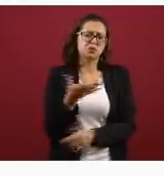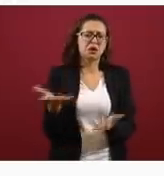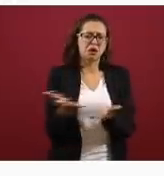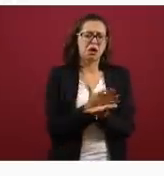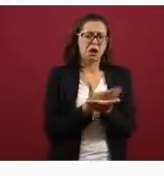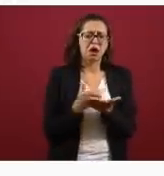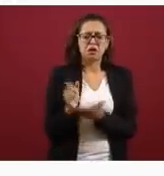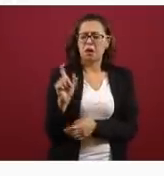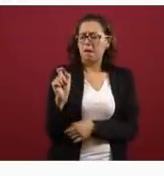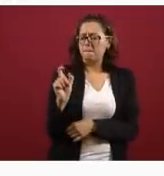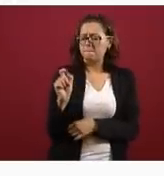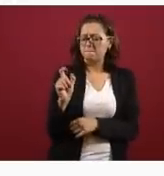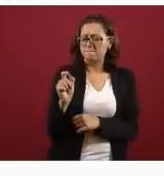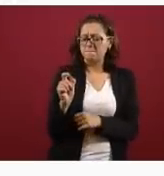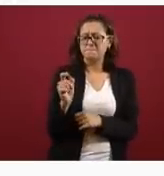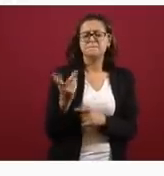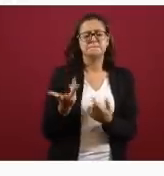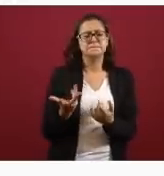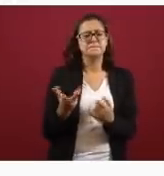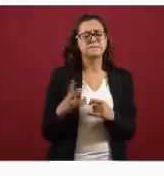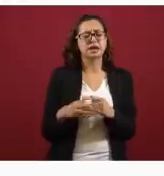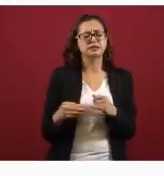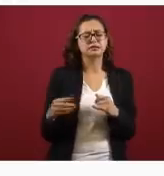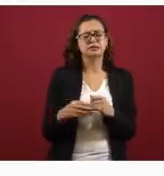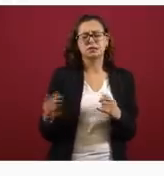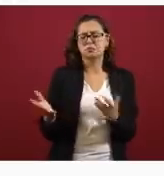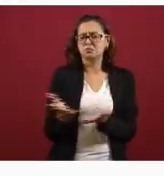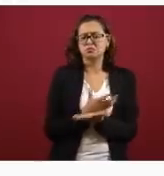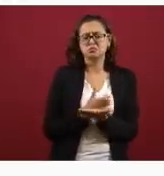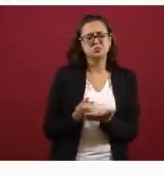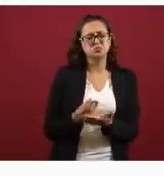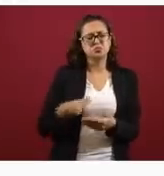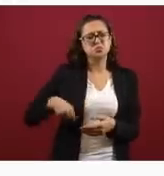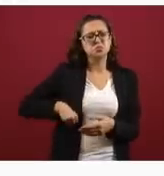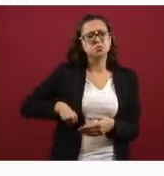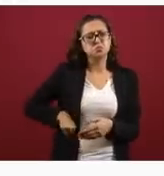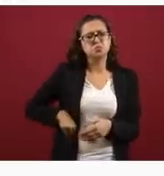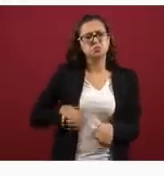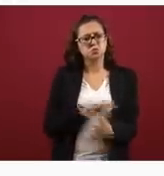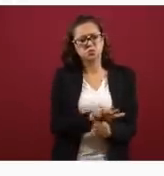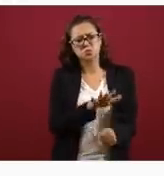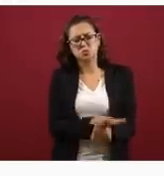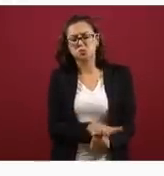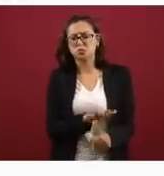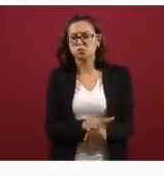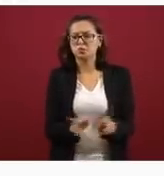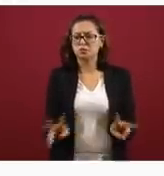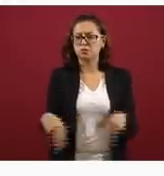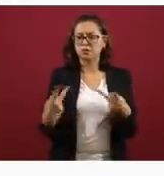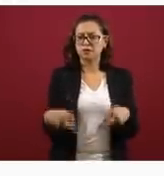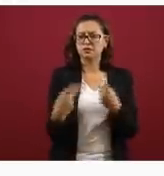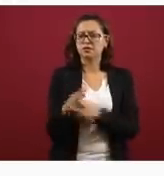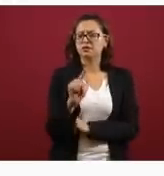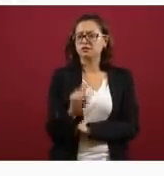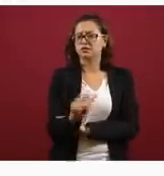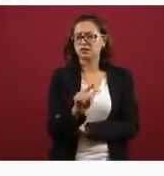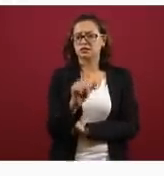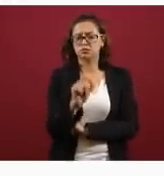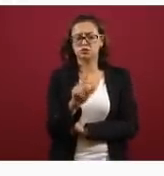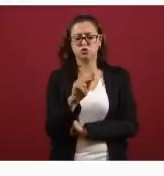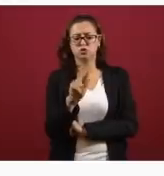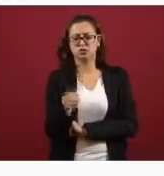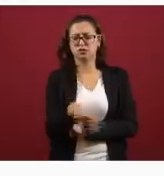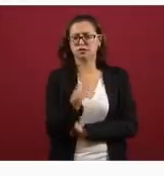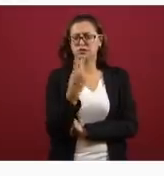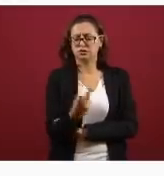sí se ve que son una joyita los de Emerald. Y está al público a 17 pesos con 82 centavos por litro. En